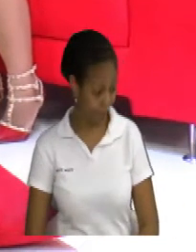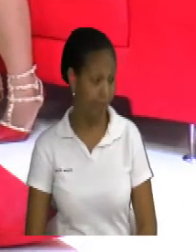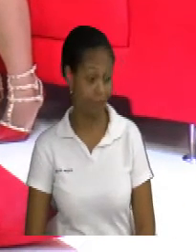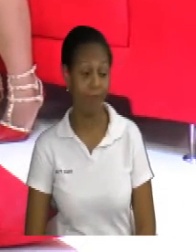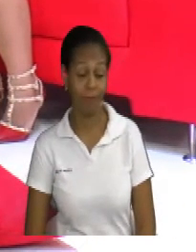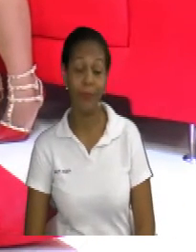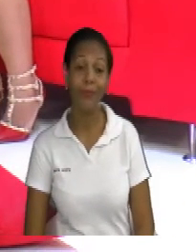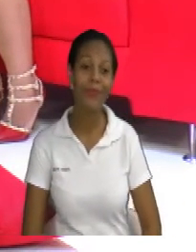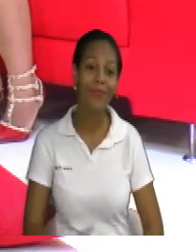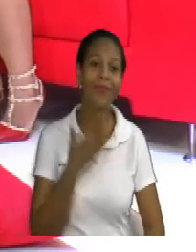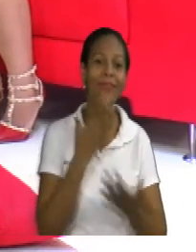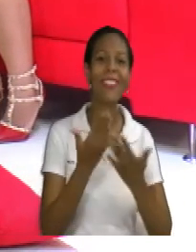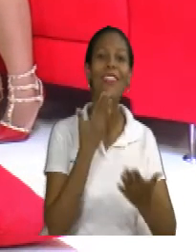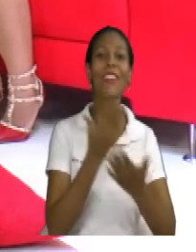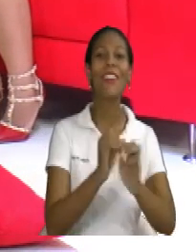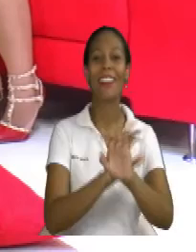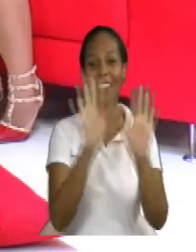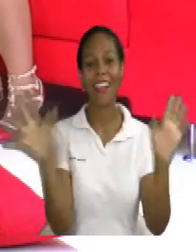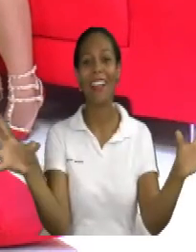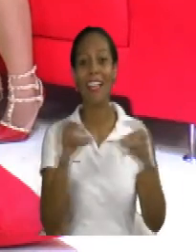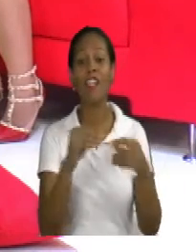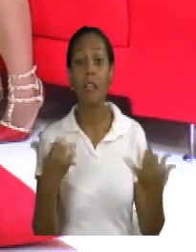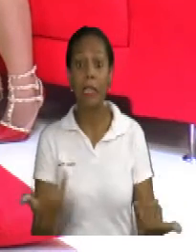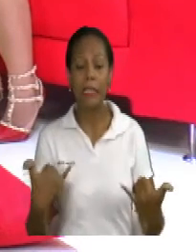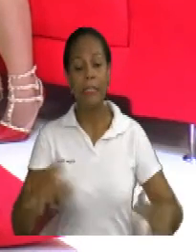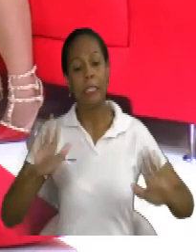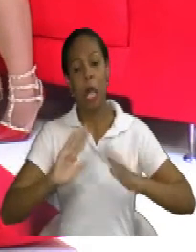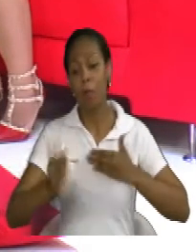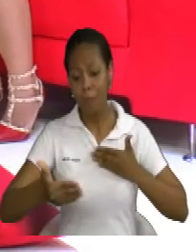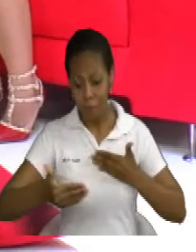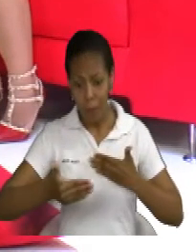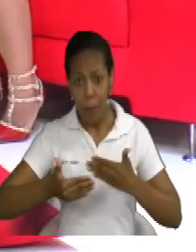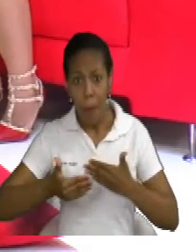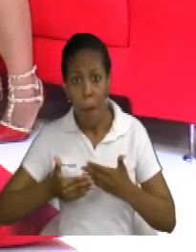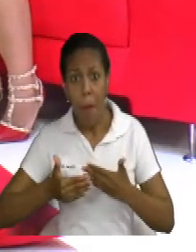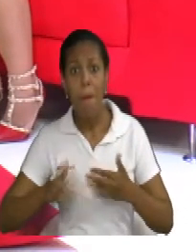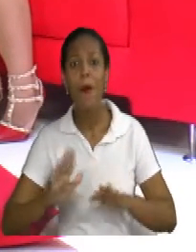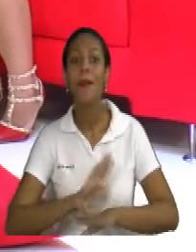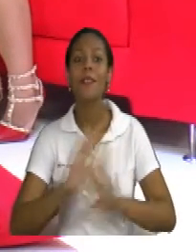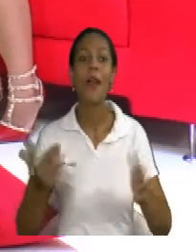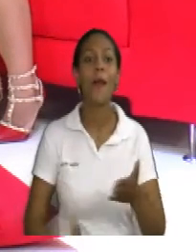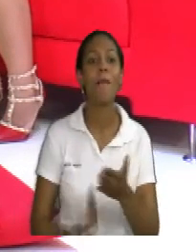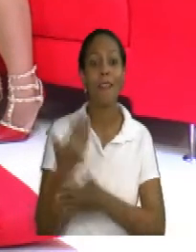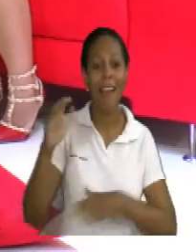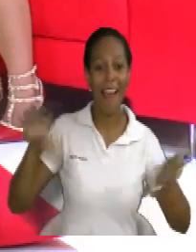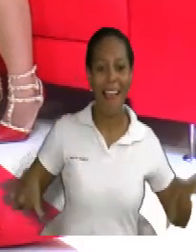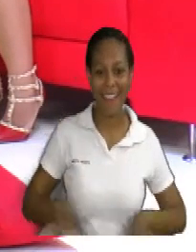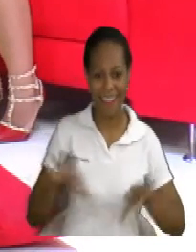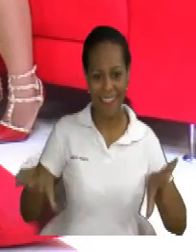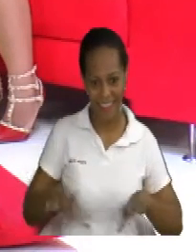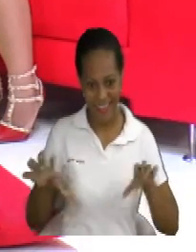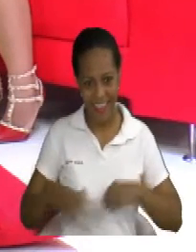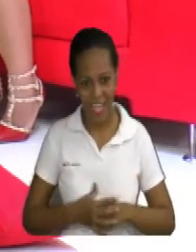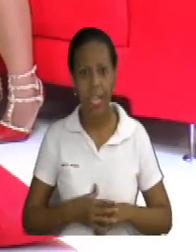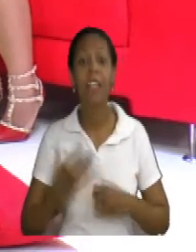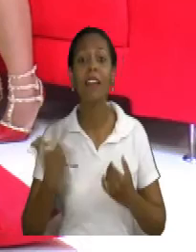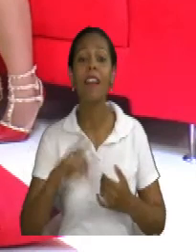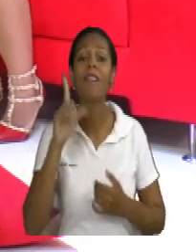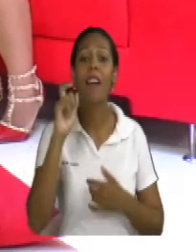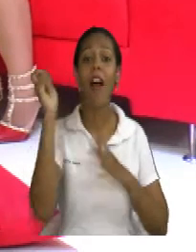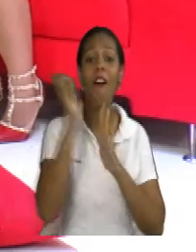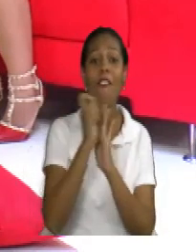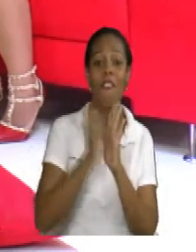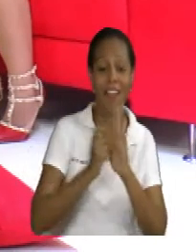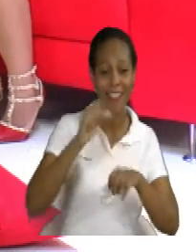buenos días para todos. Pues ya estamos en la recta final de la realización de la campaña, la sexta campaña de cirugías de labio